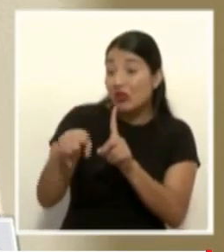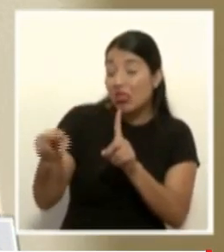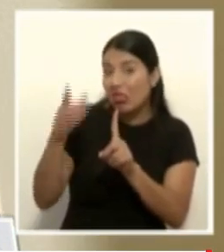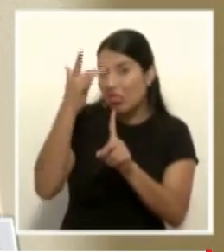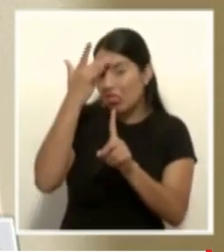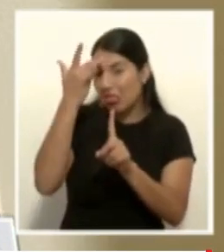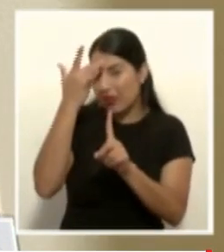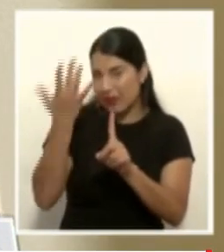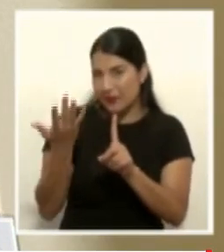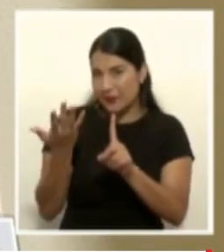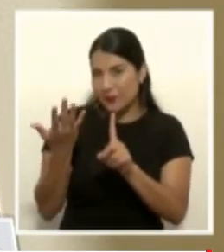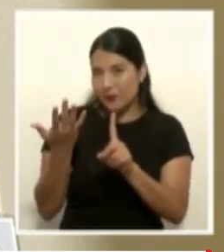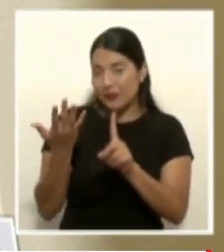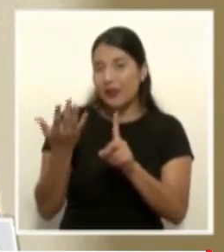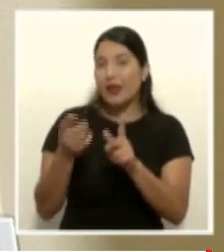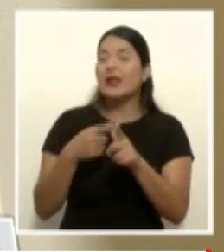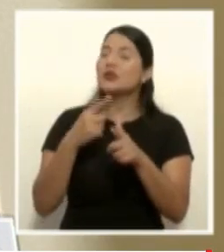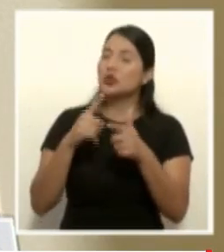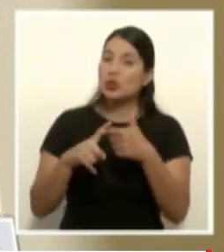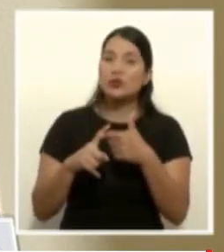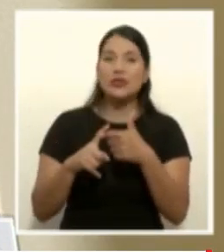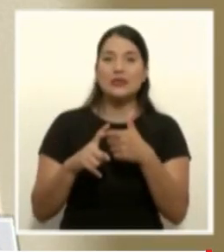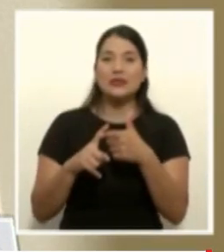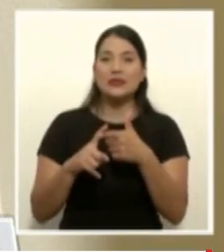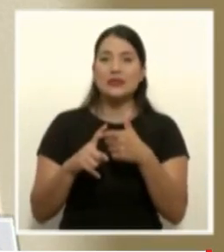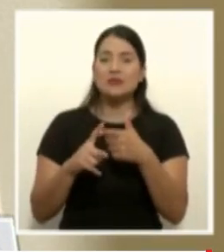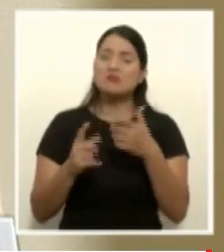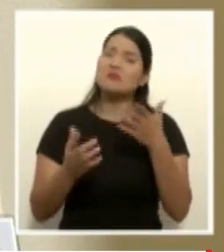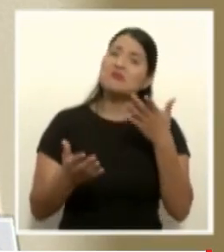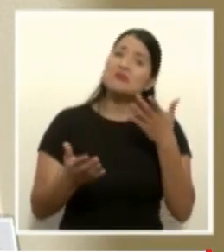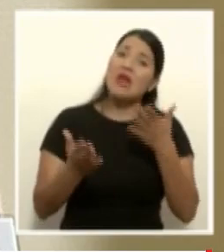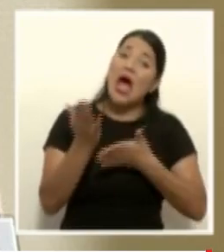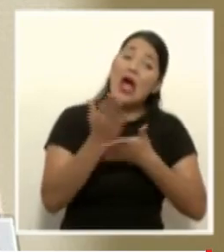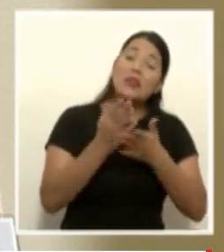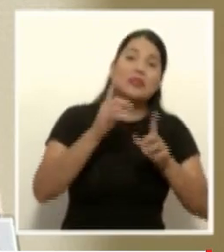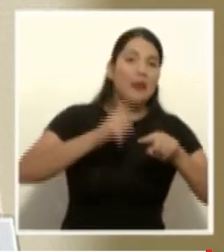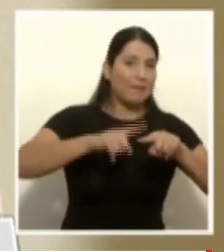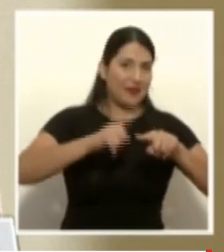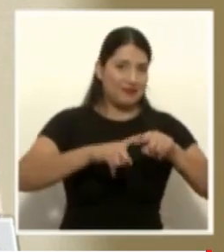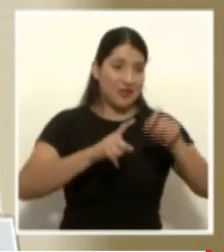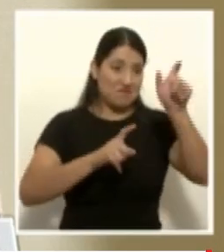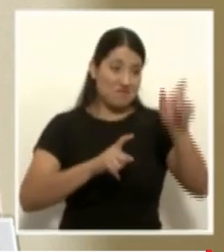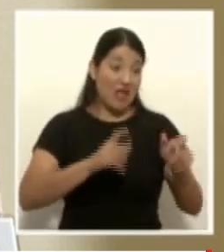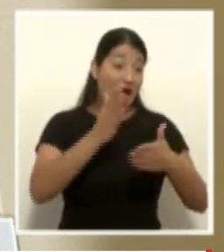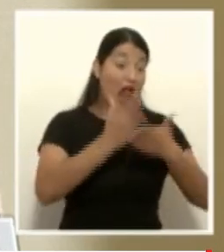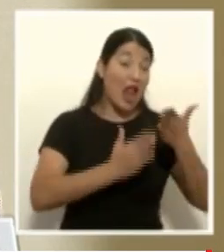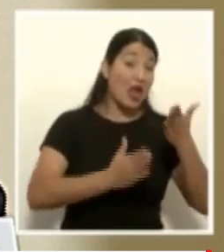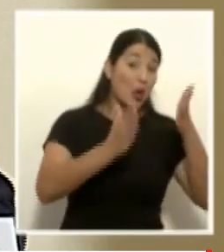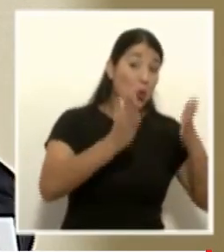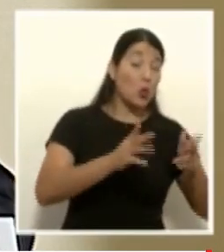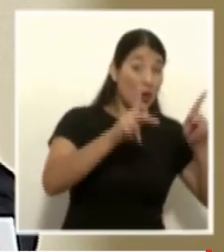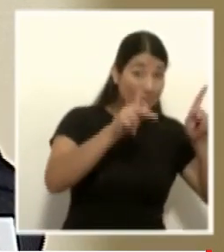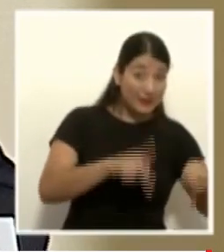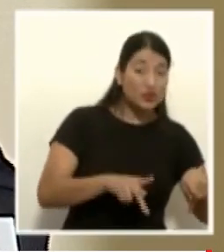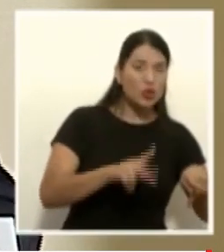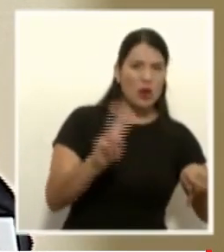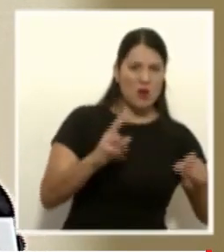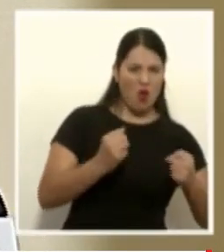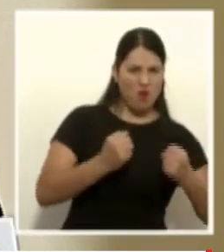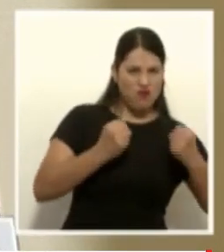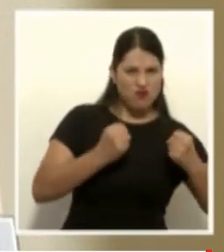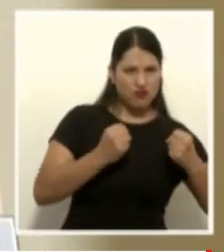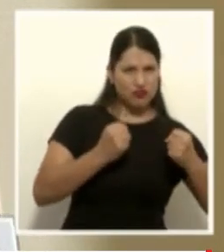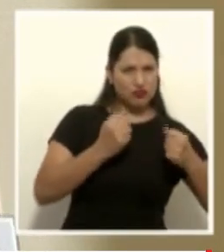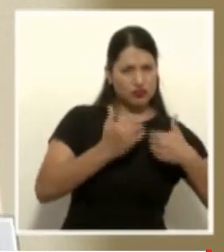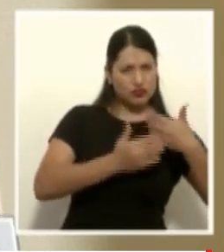número de días. Hay siempre personas donde tal vez dura más y se toma un corte ya después de X número de días donde ya es